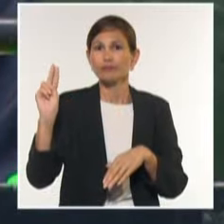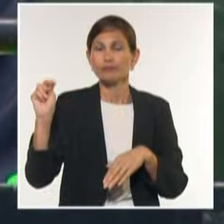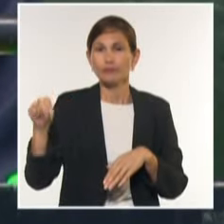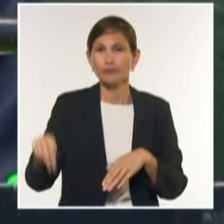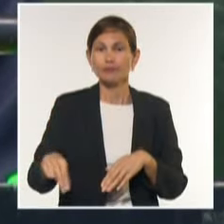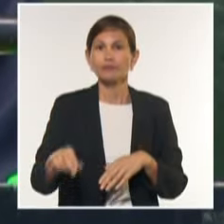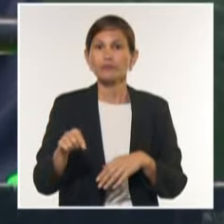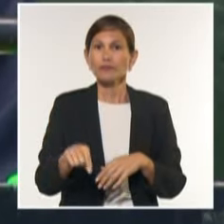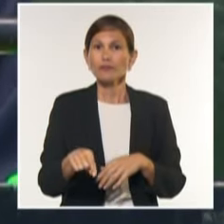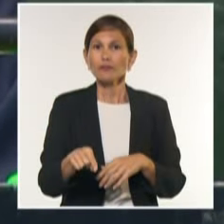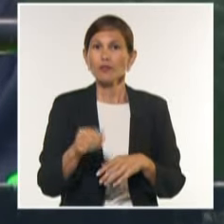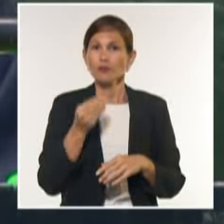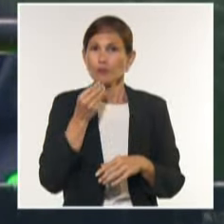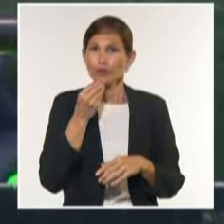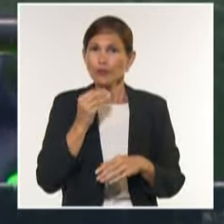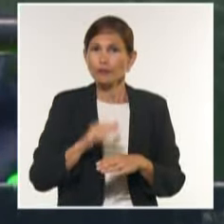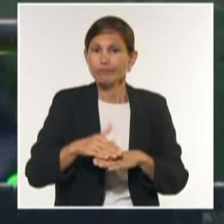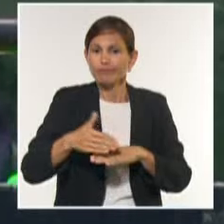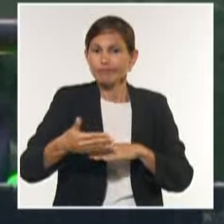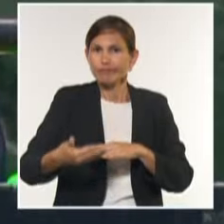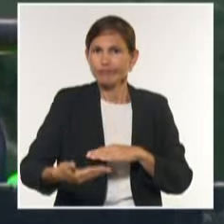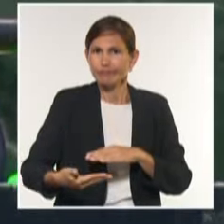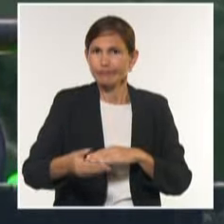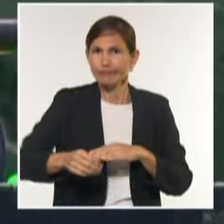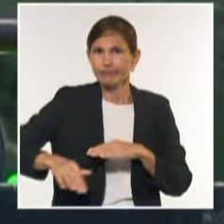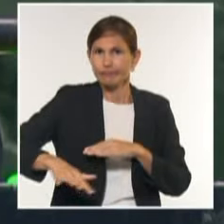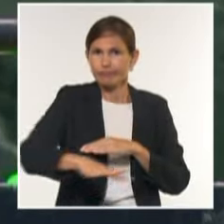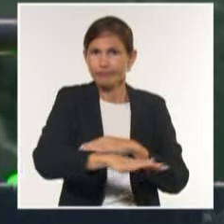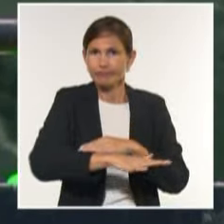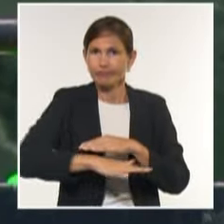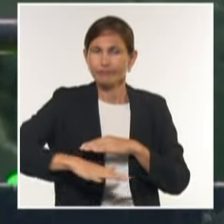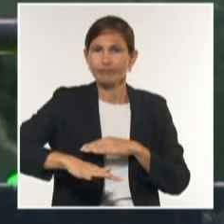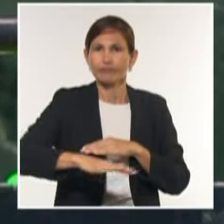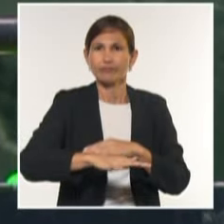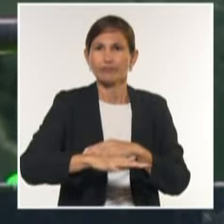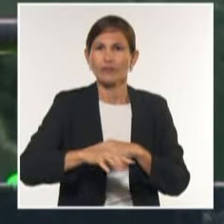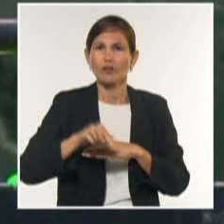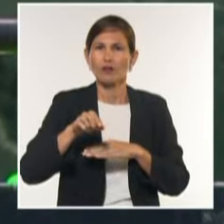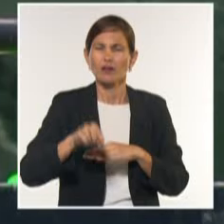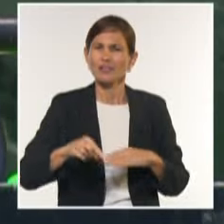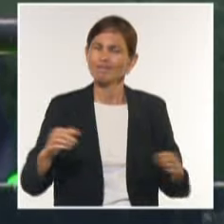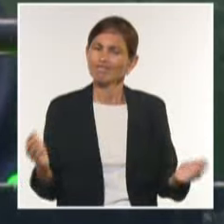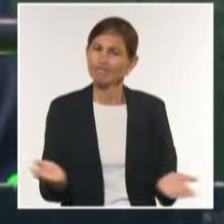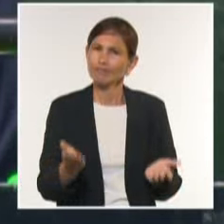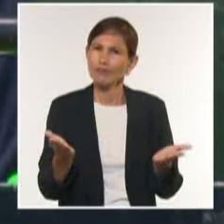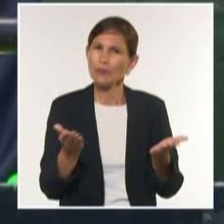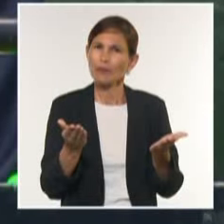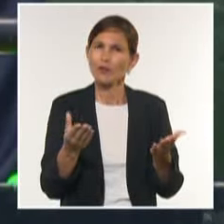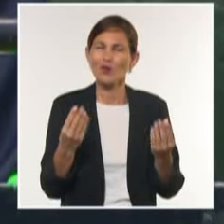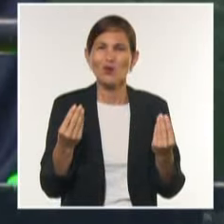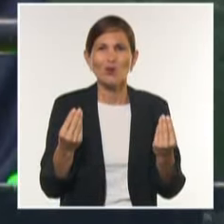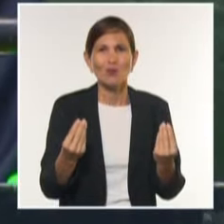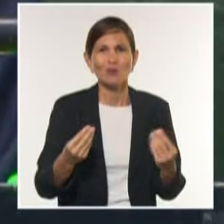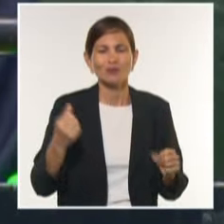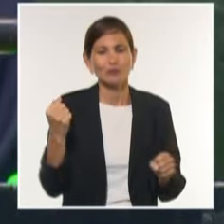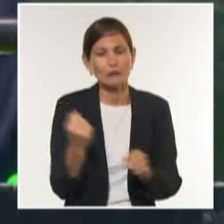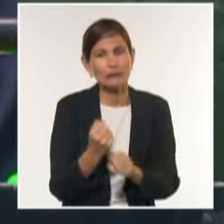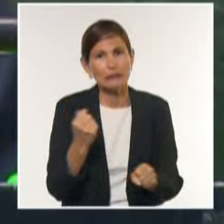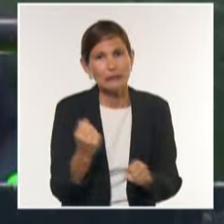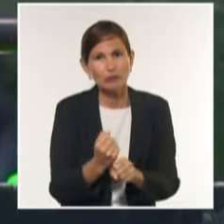extraterritoriales. Provocan impedimentos múltiples y extraordinarios a la actividad